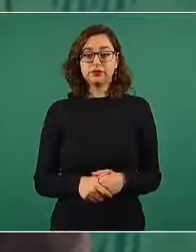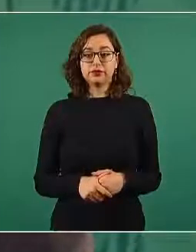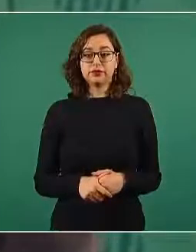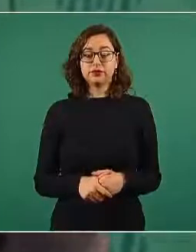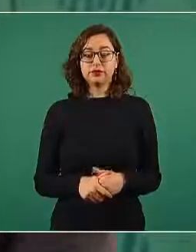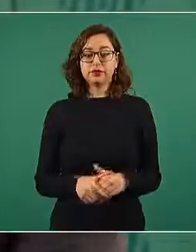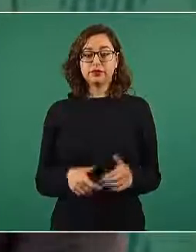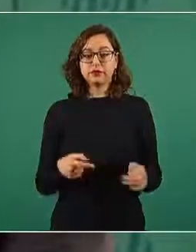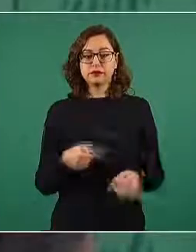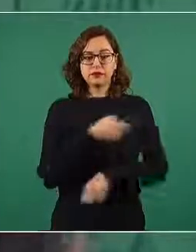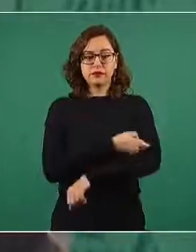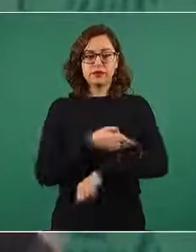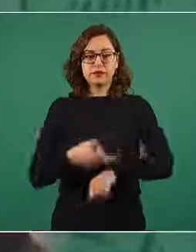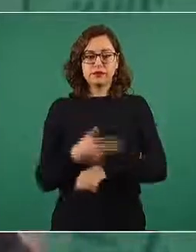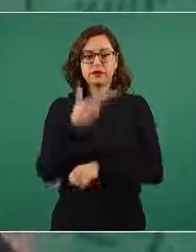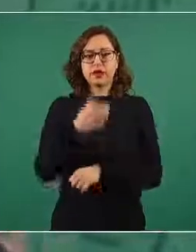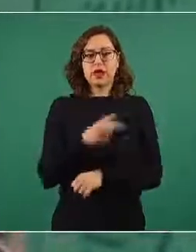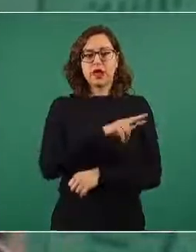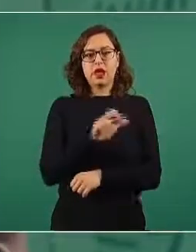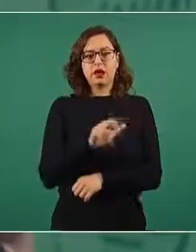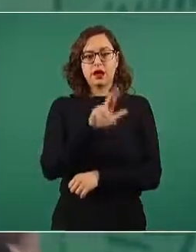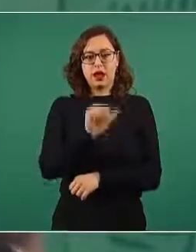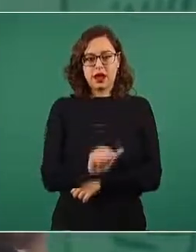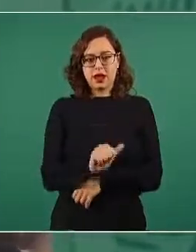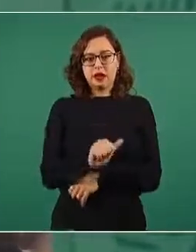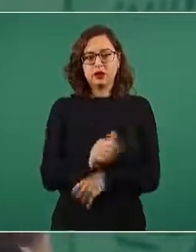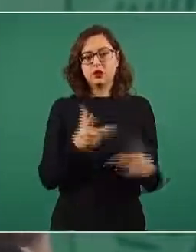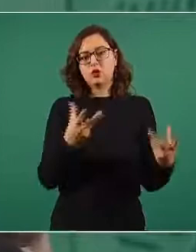los Herrera, de Maclovio Herrera,